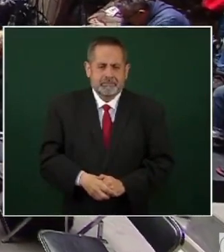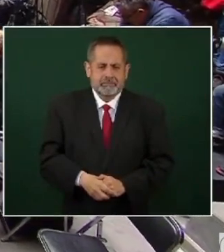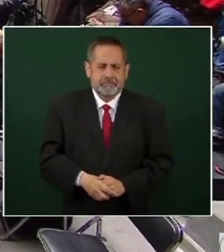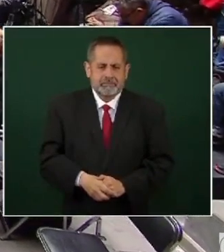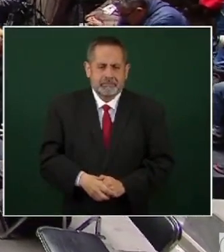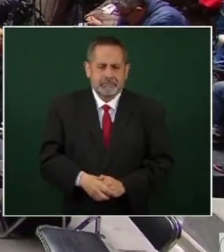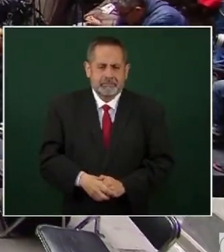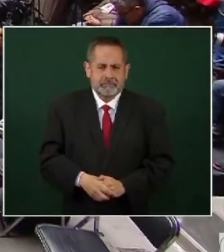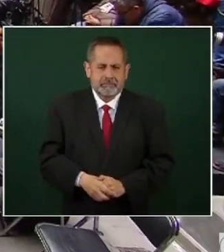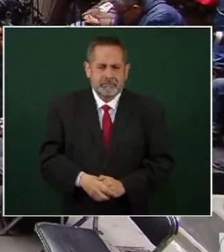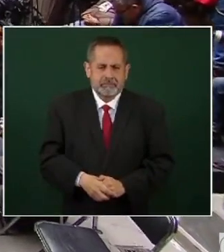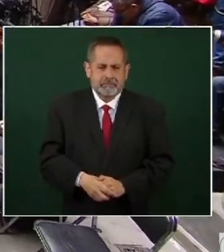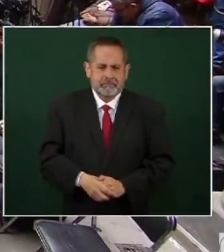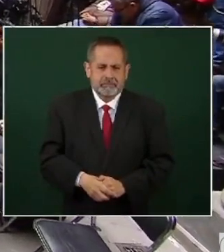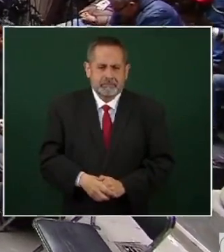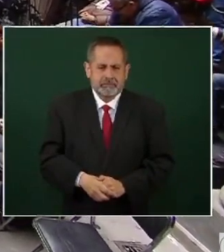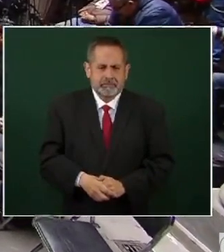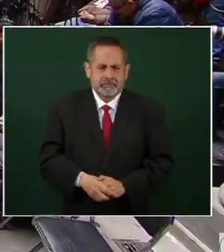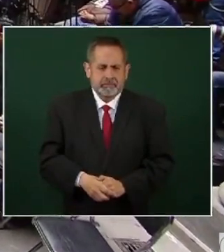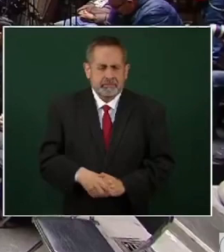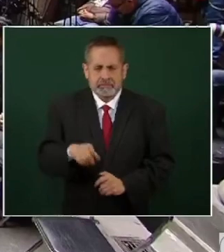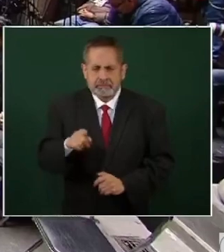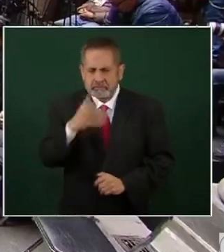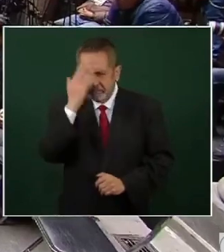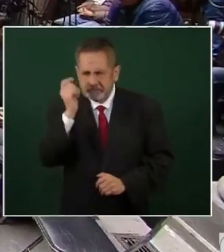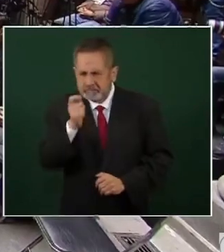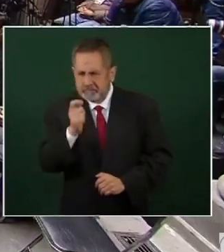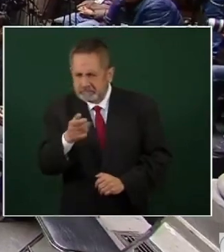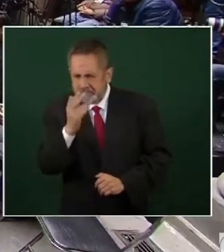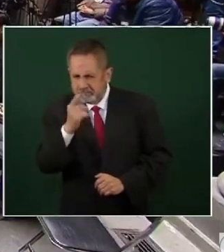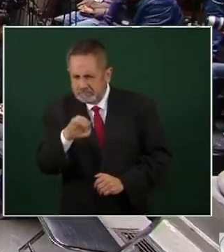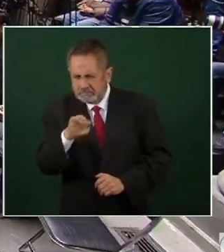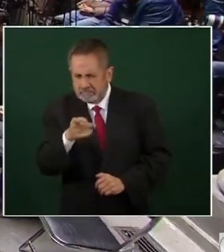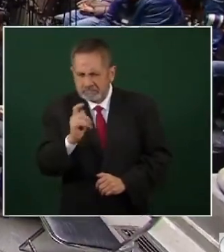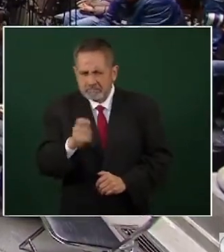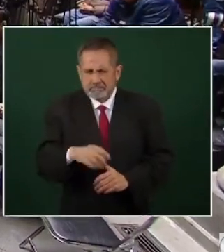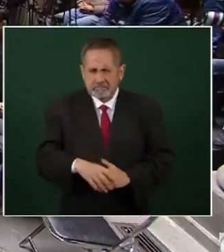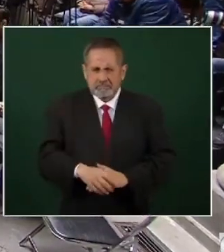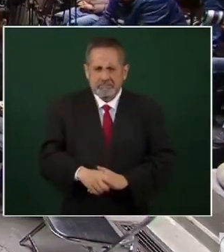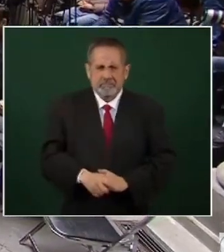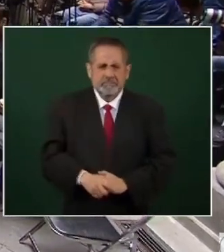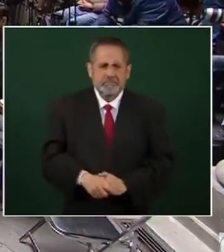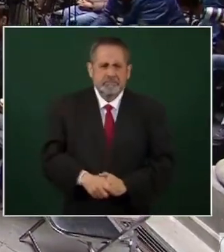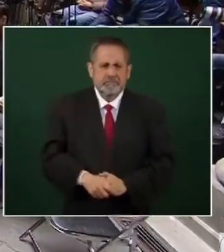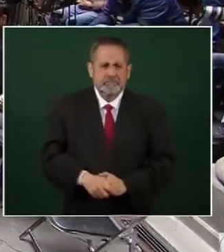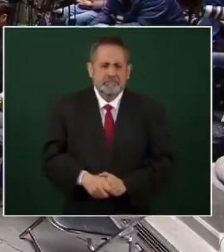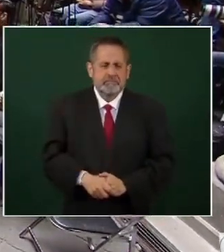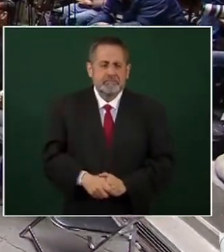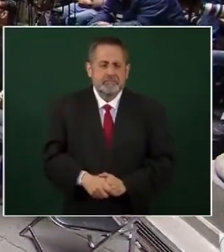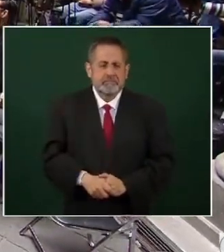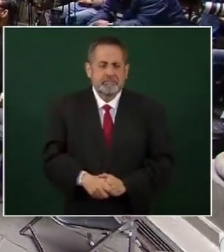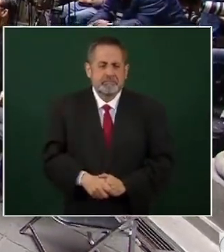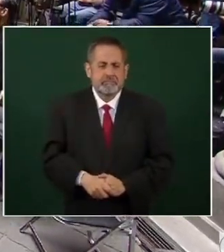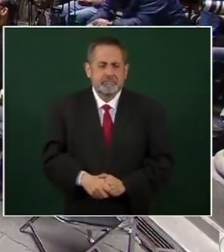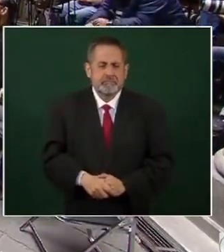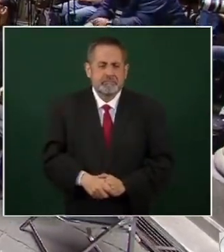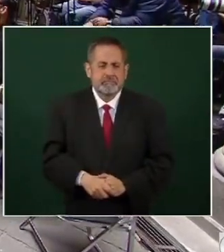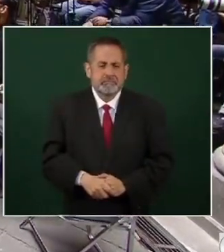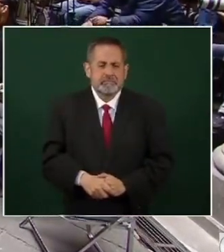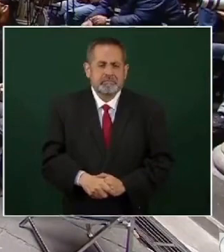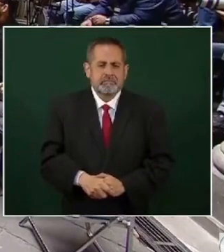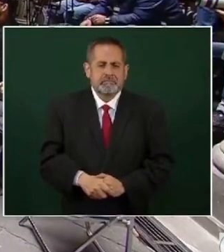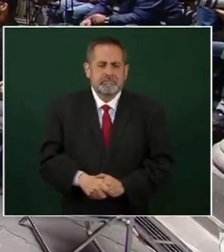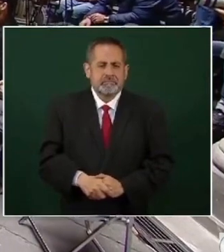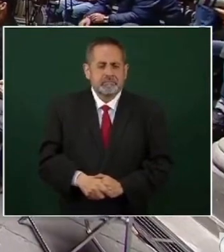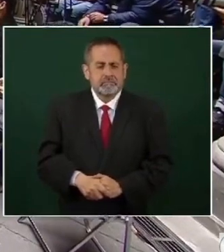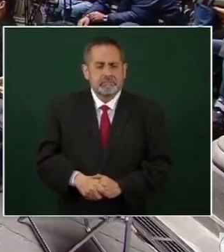No sé de qué se trata. Cuando se transgreden los monumentos o edificios históricos porque ya no representan lo que en su